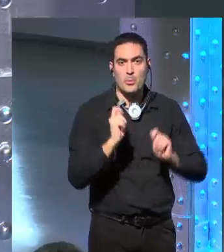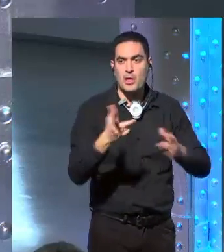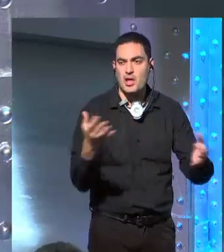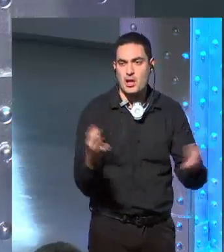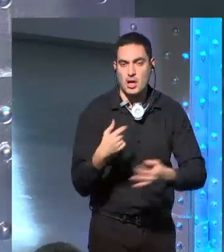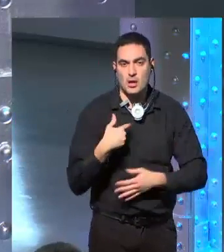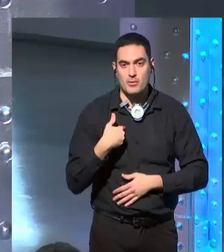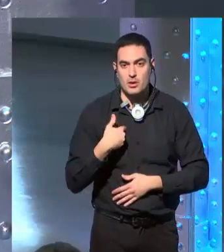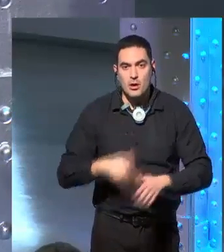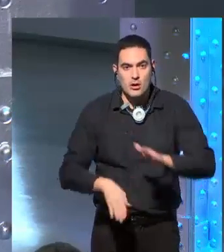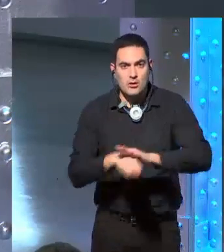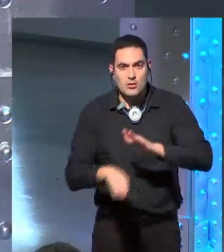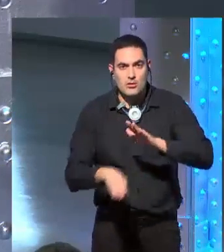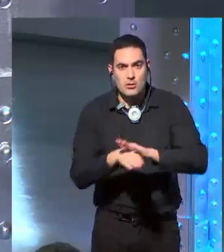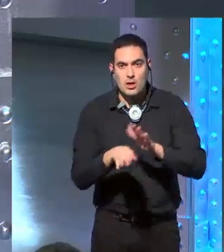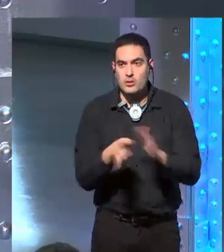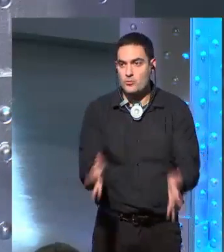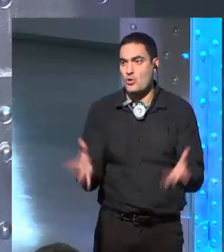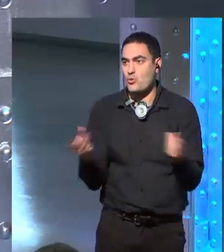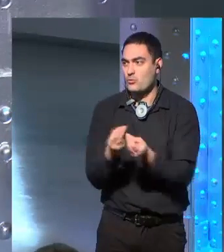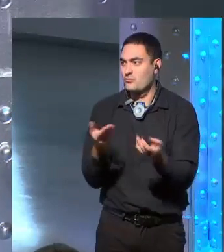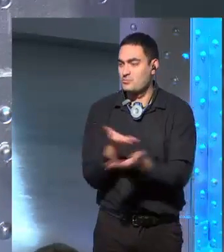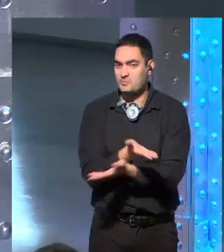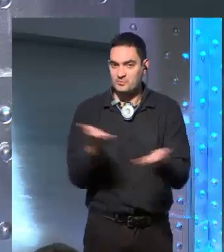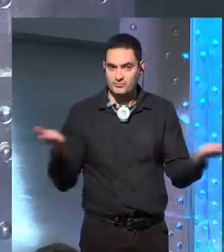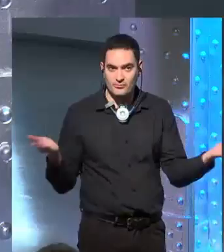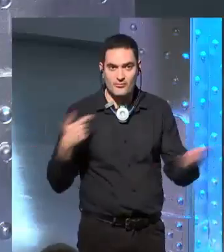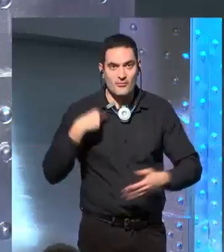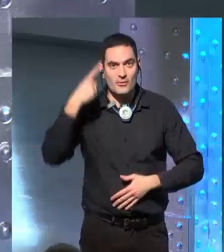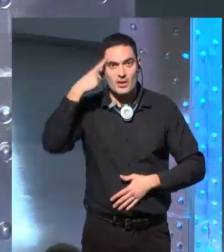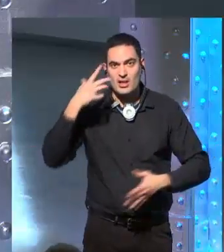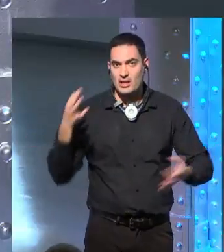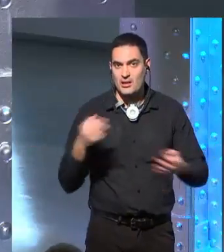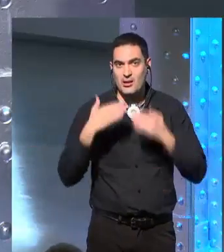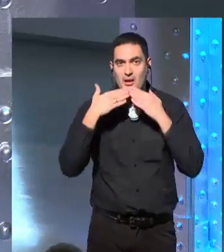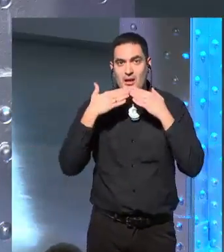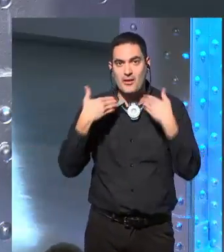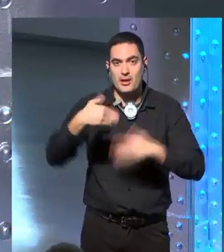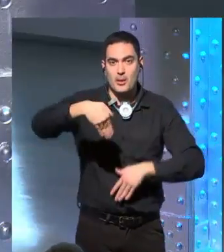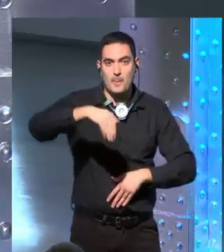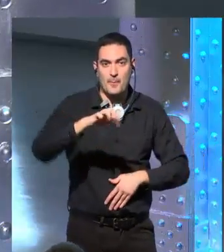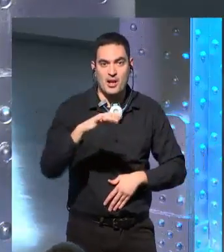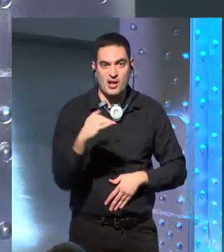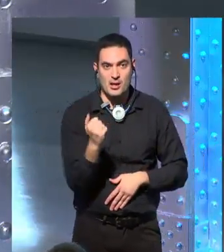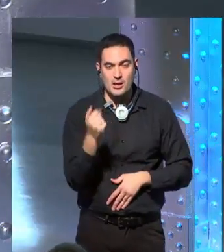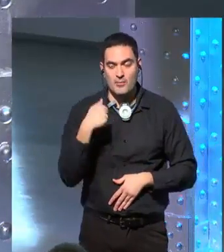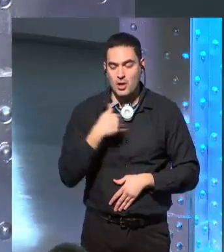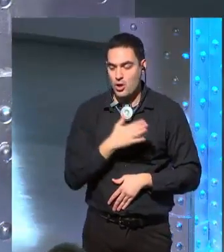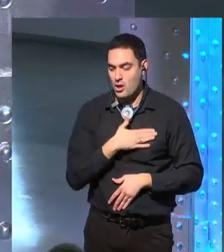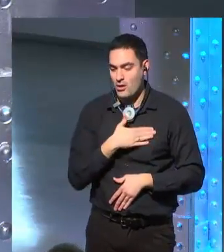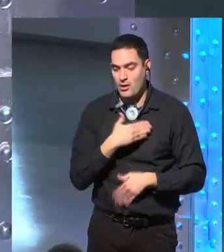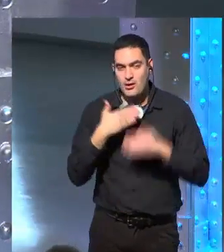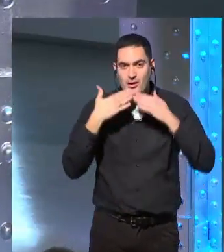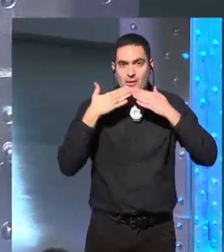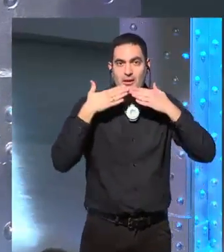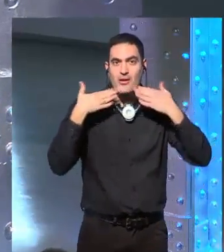me encantaría continuar esta conversación con vosotros. Creo que tengo que darle las gracias a María desde el fondo de mi